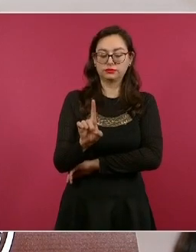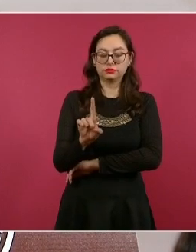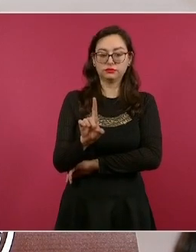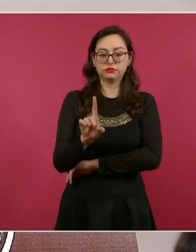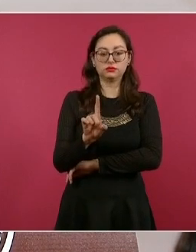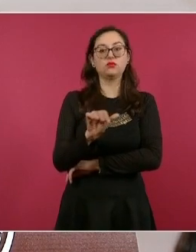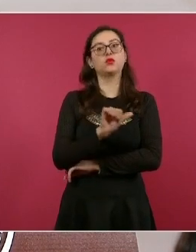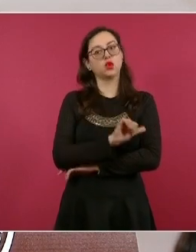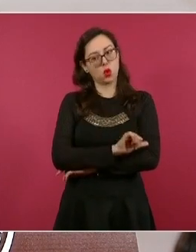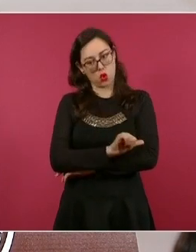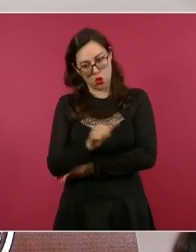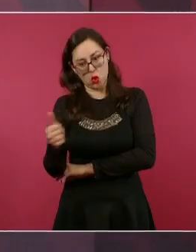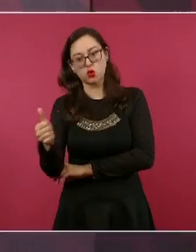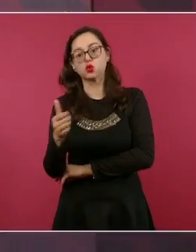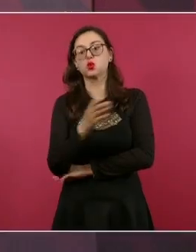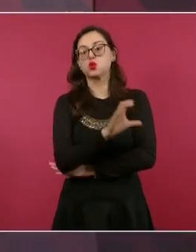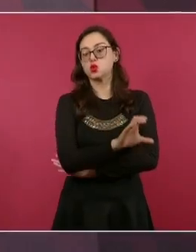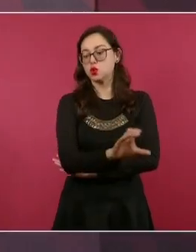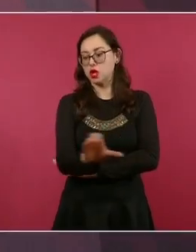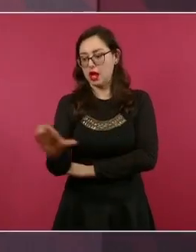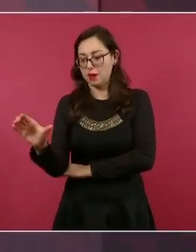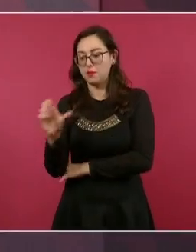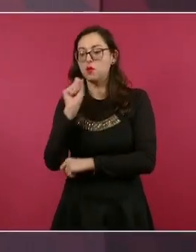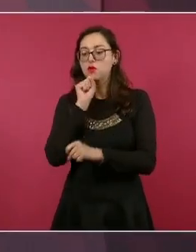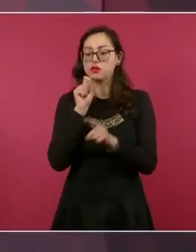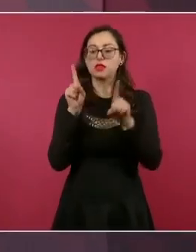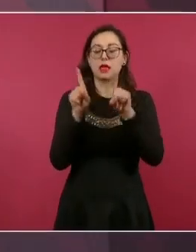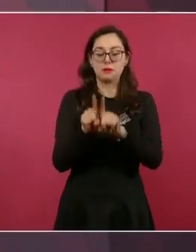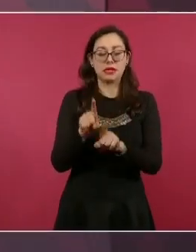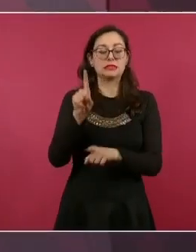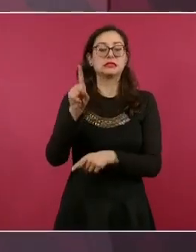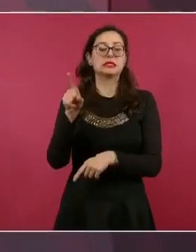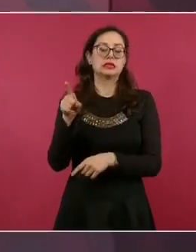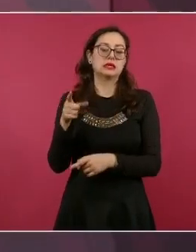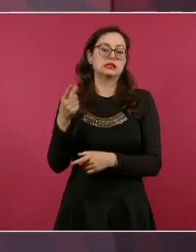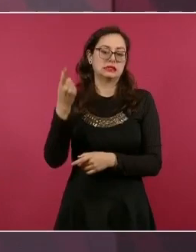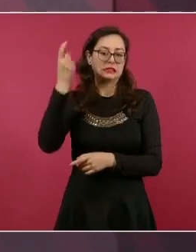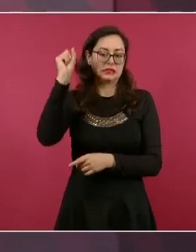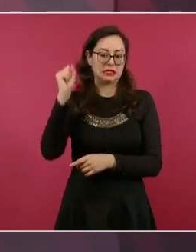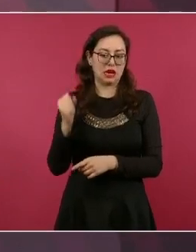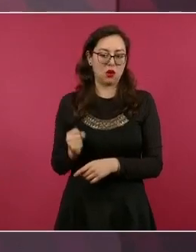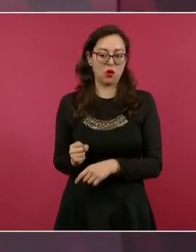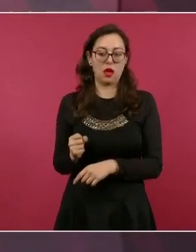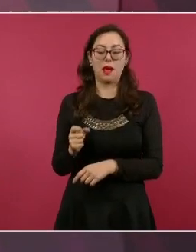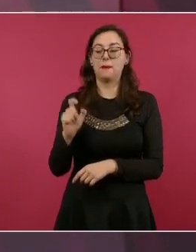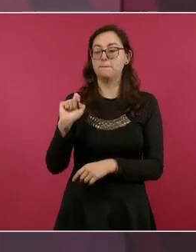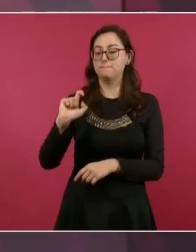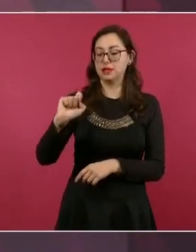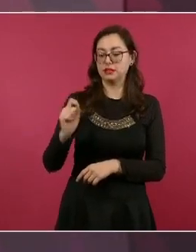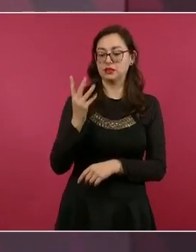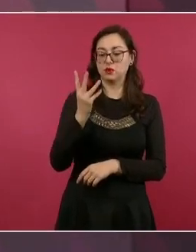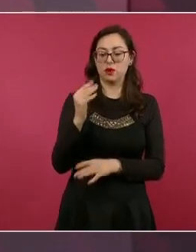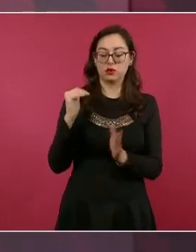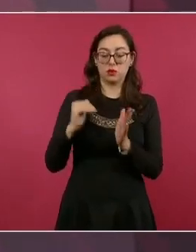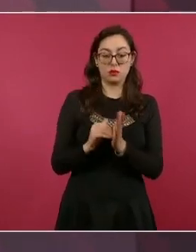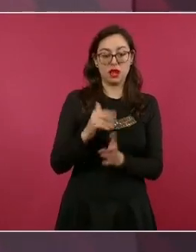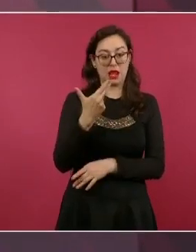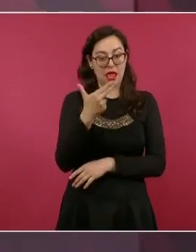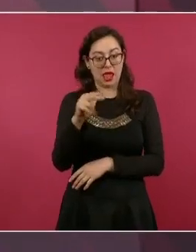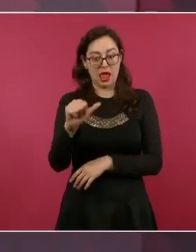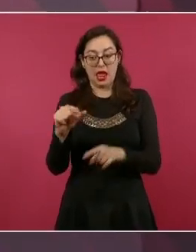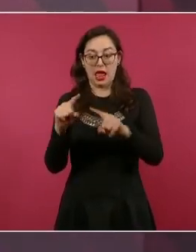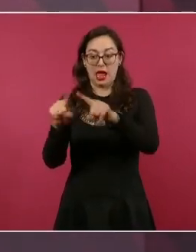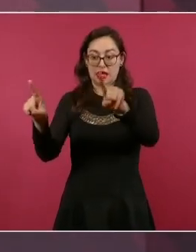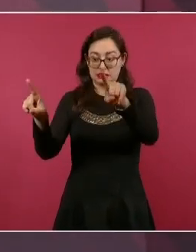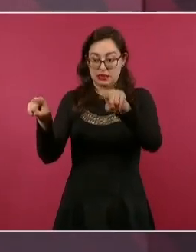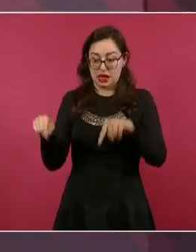otro distrito de riego de la presa Santa María, ya en Sinaloa, 24 mil hectáreas de riego. Y ya me